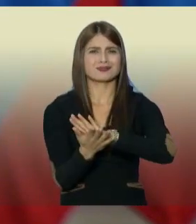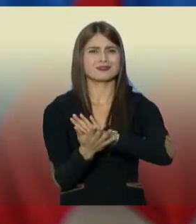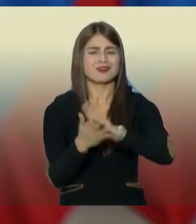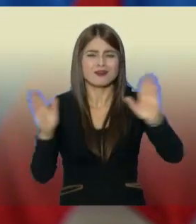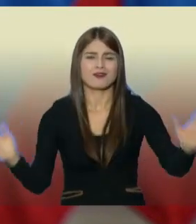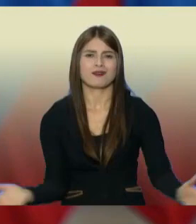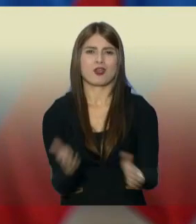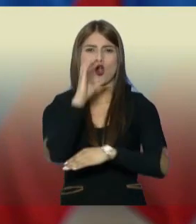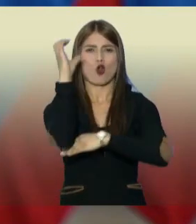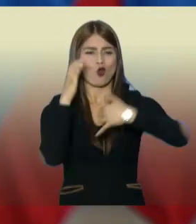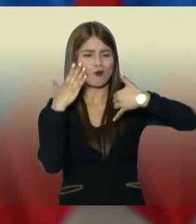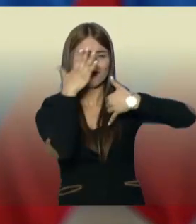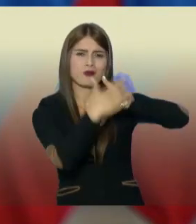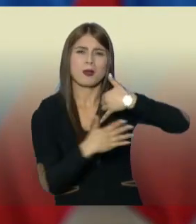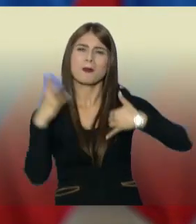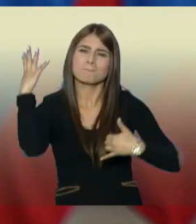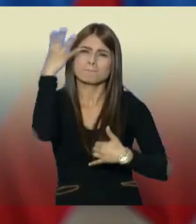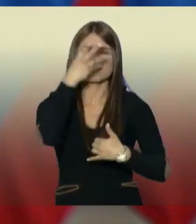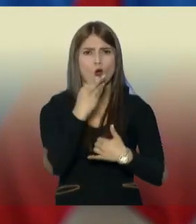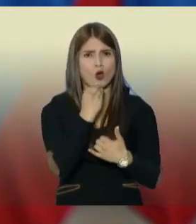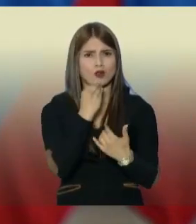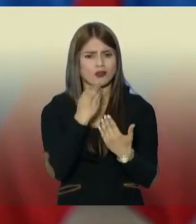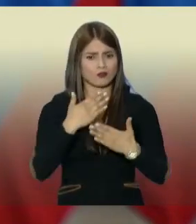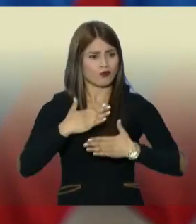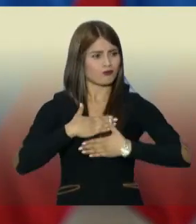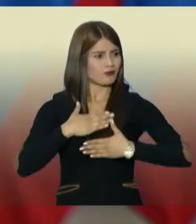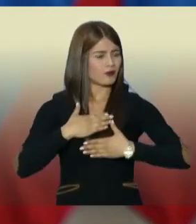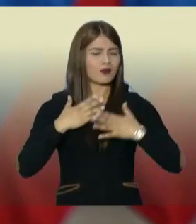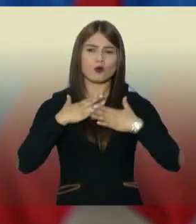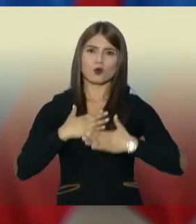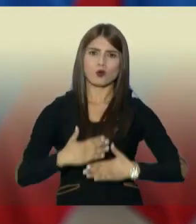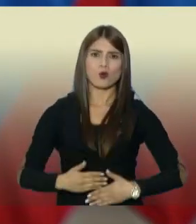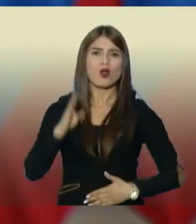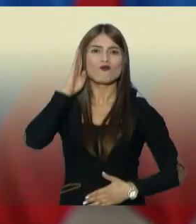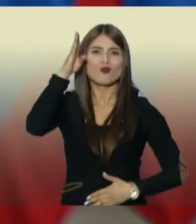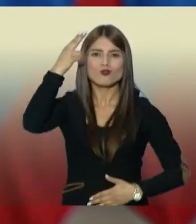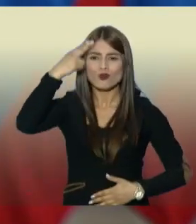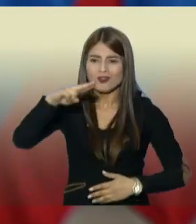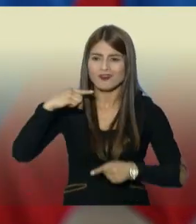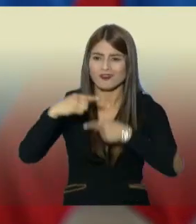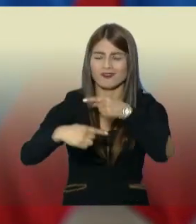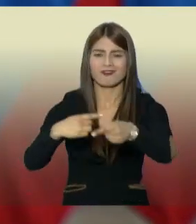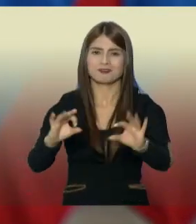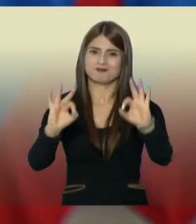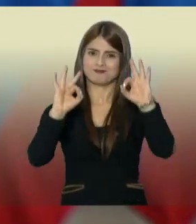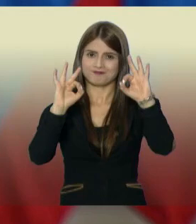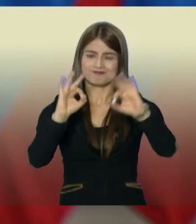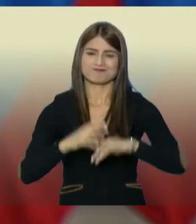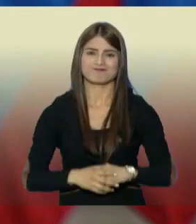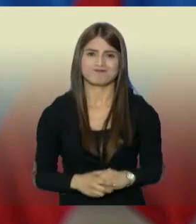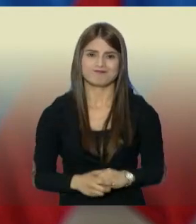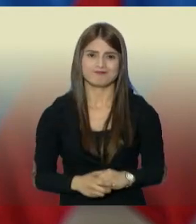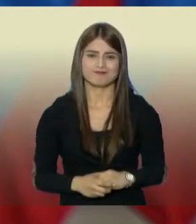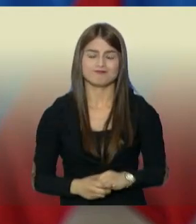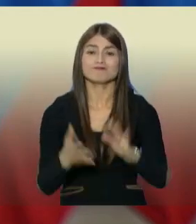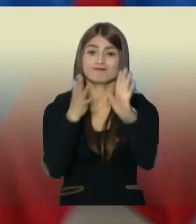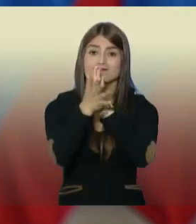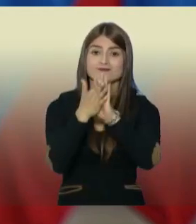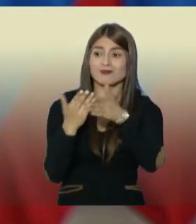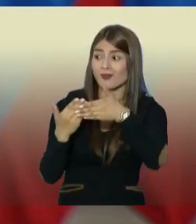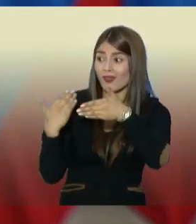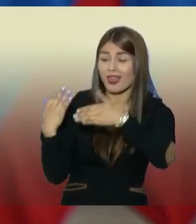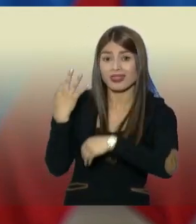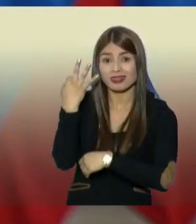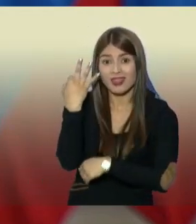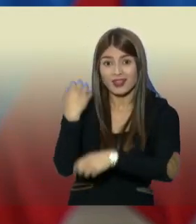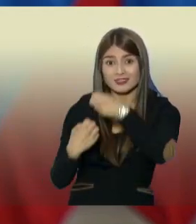que queremos tener para nosotros y dejarles a las próximas generaciones hace 3 años usted ustedes me